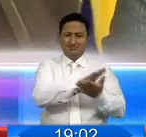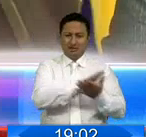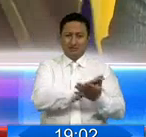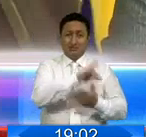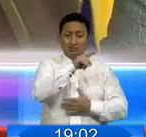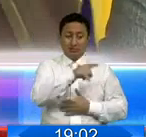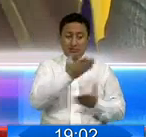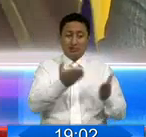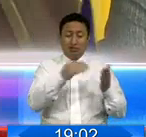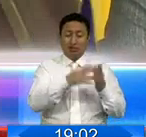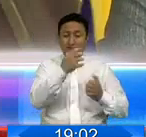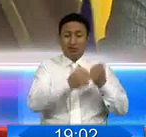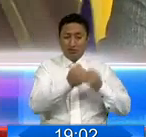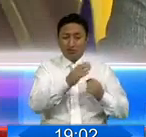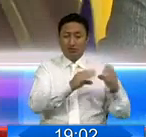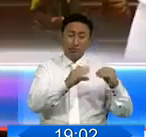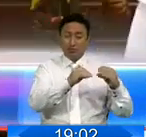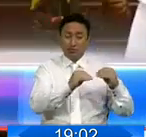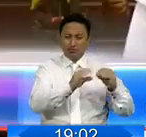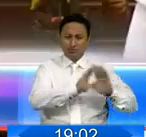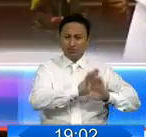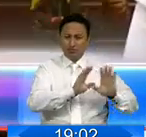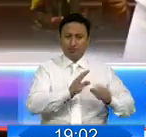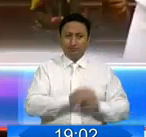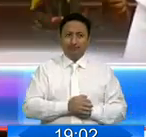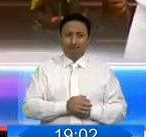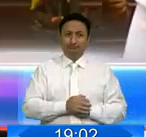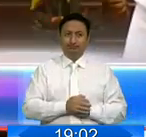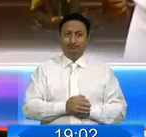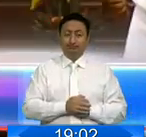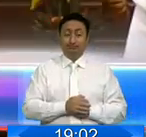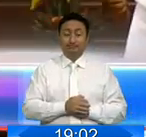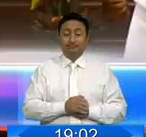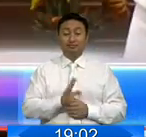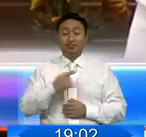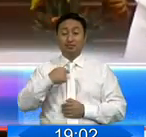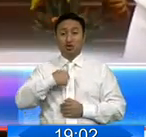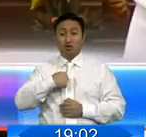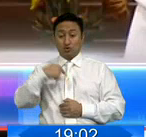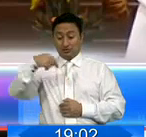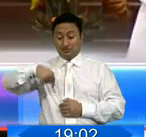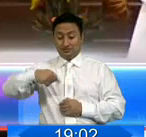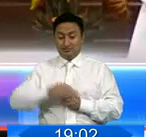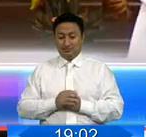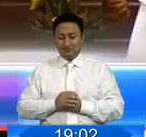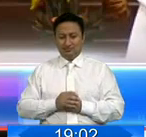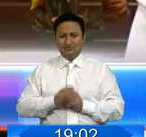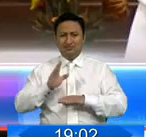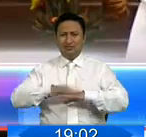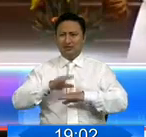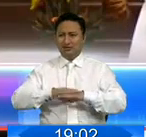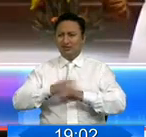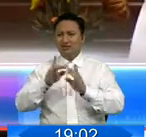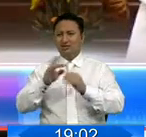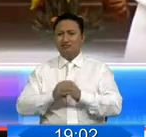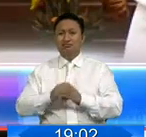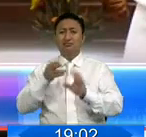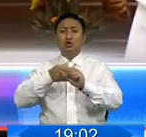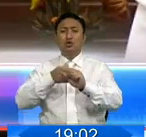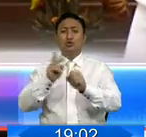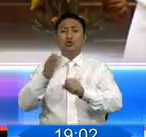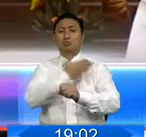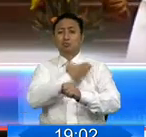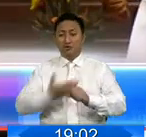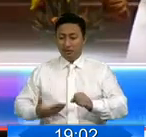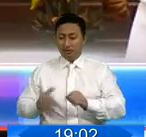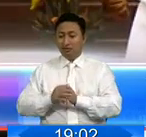vivir en medio de rumores de inestabilidad. No me voy a prestar a que se abone a rumores de muerte cruzada, de renuncia del